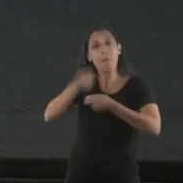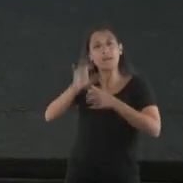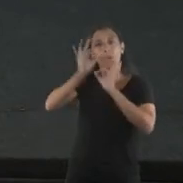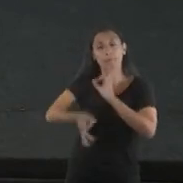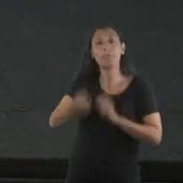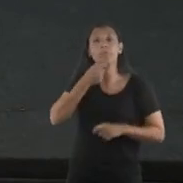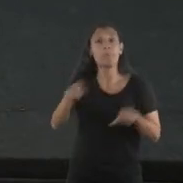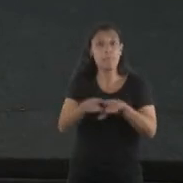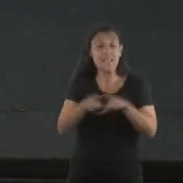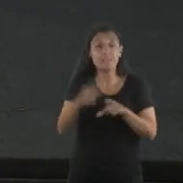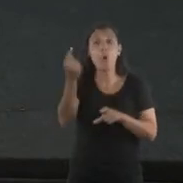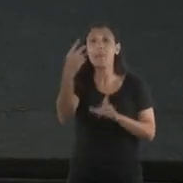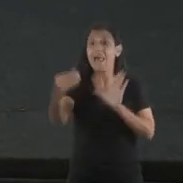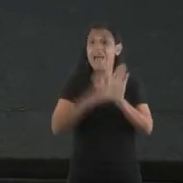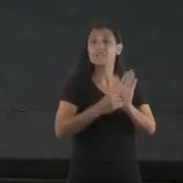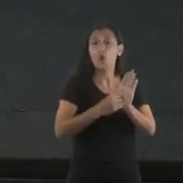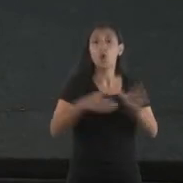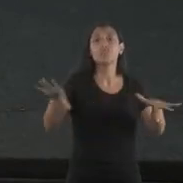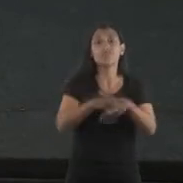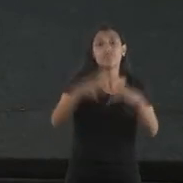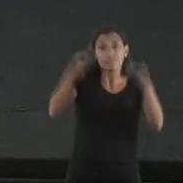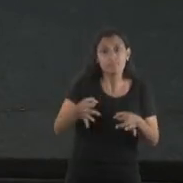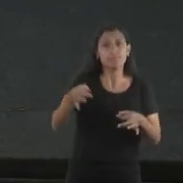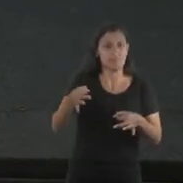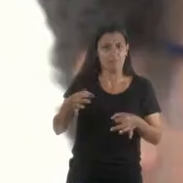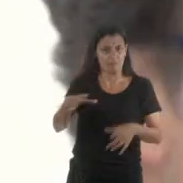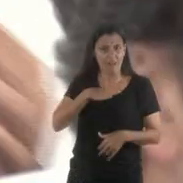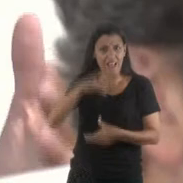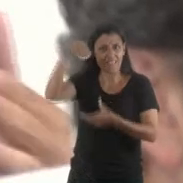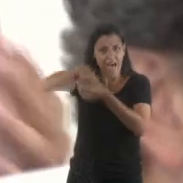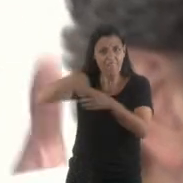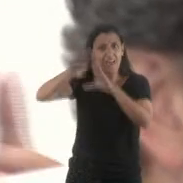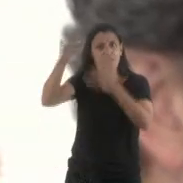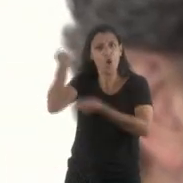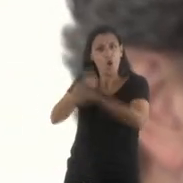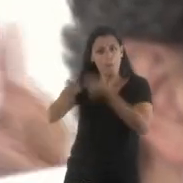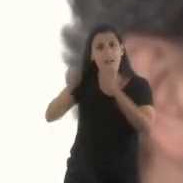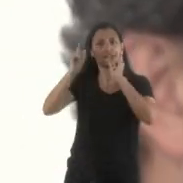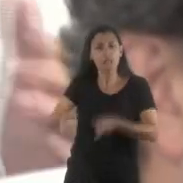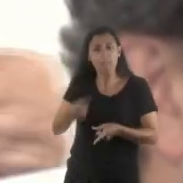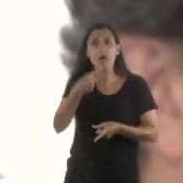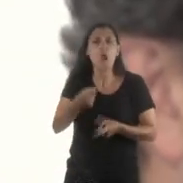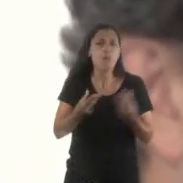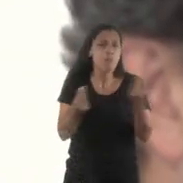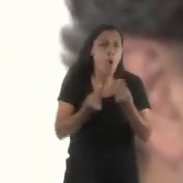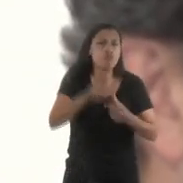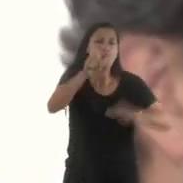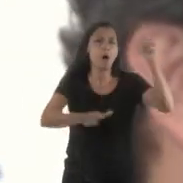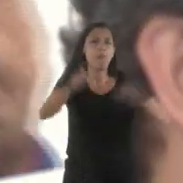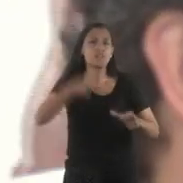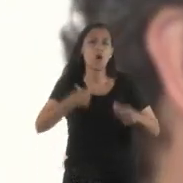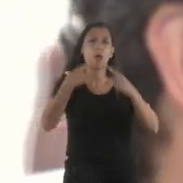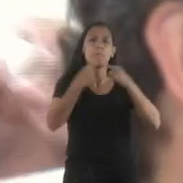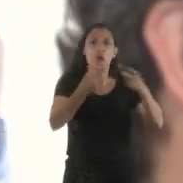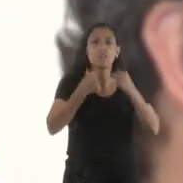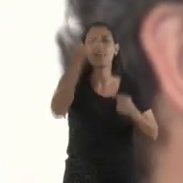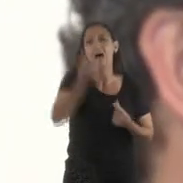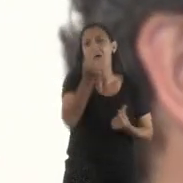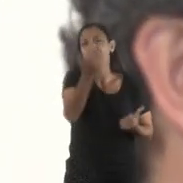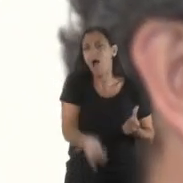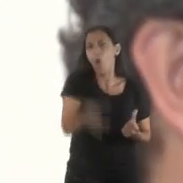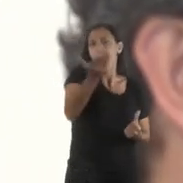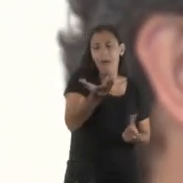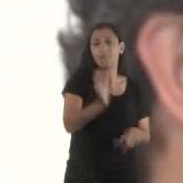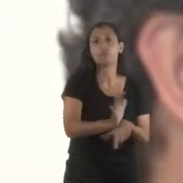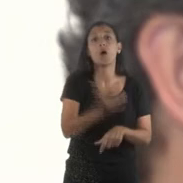Precios Justos no llega allí? Y muchos comerciantes denuncian que tienen aumentos progresivos por parte de los proveedores. Si va a haber